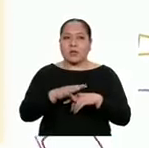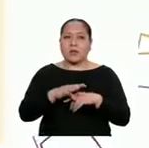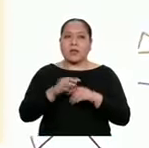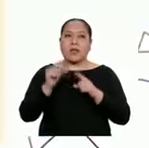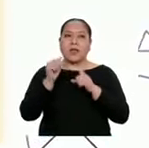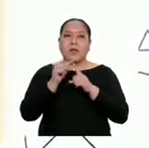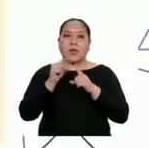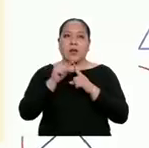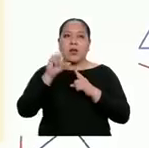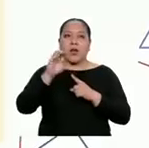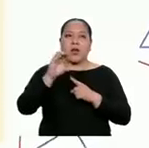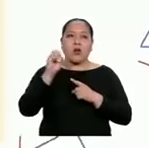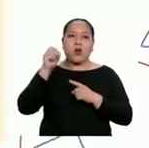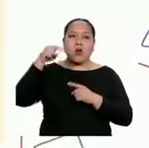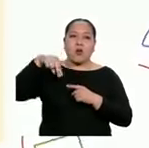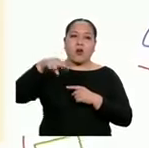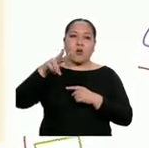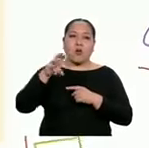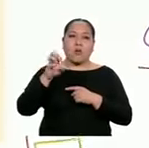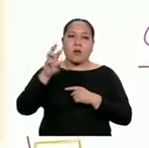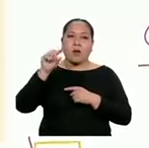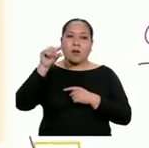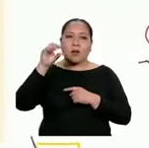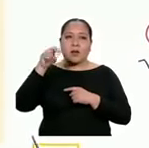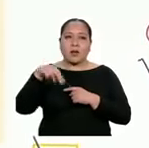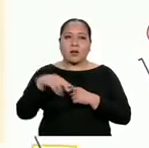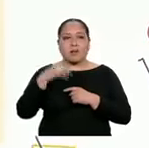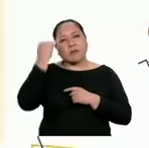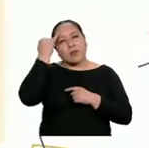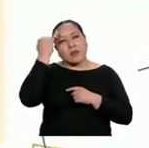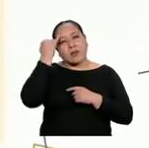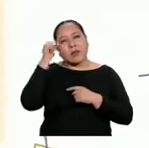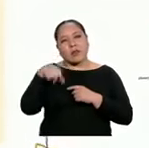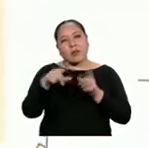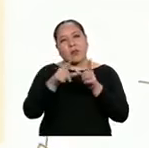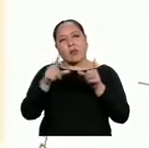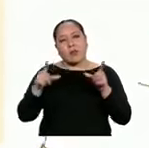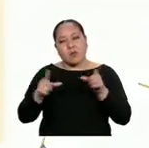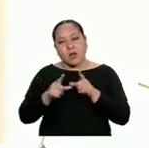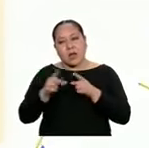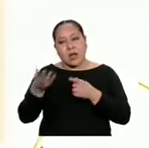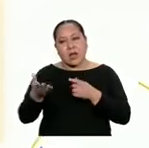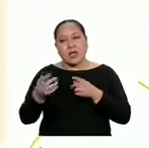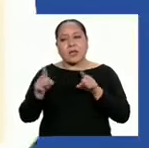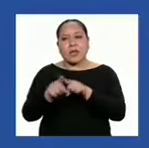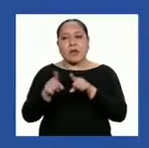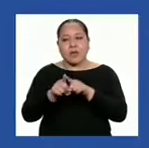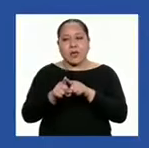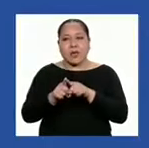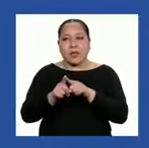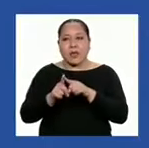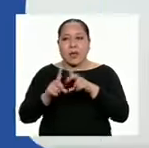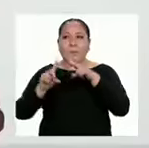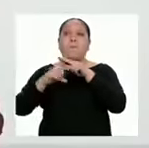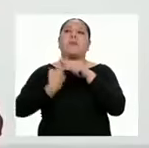palabra convergen, imagino que quiere decir que es lugar donde ocurren todas esas